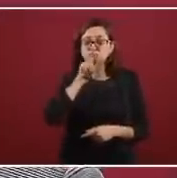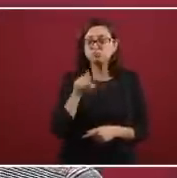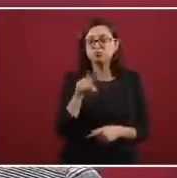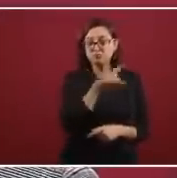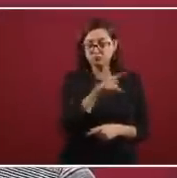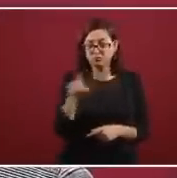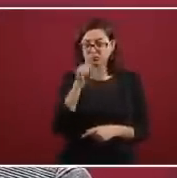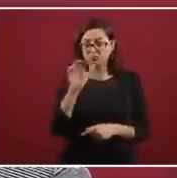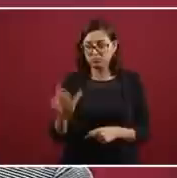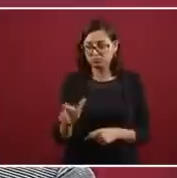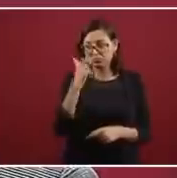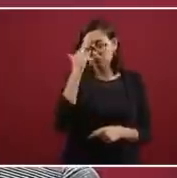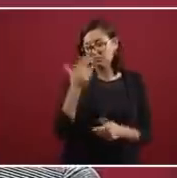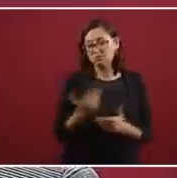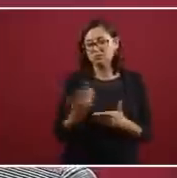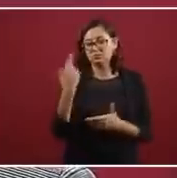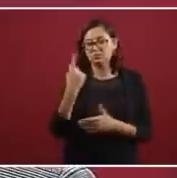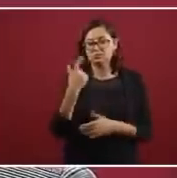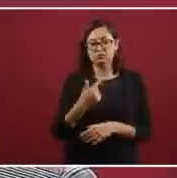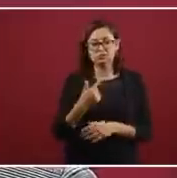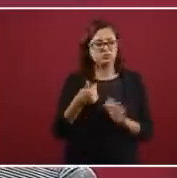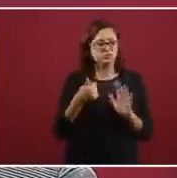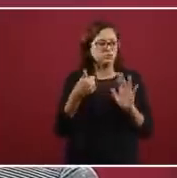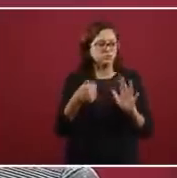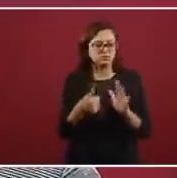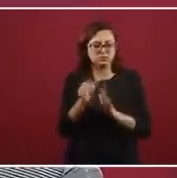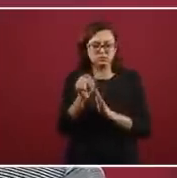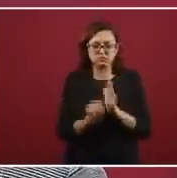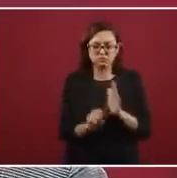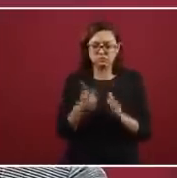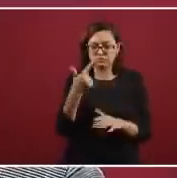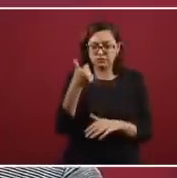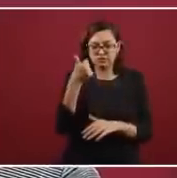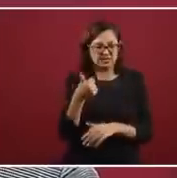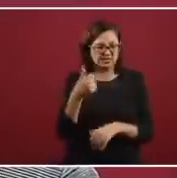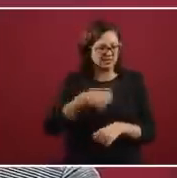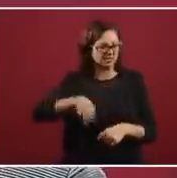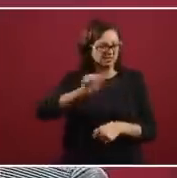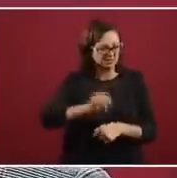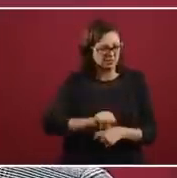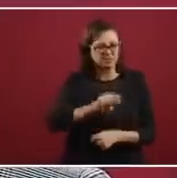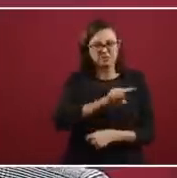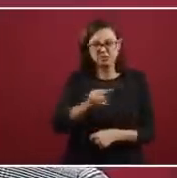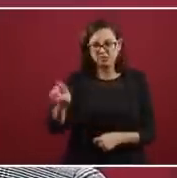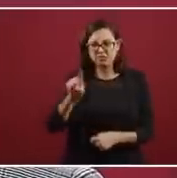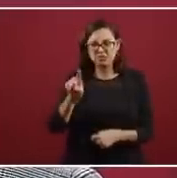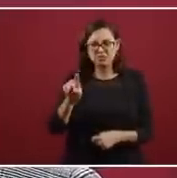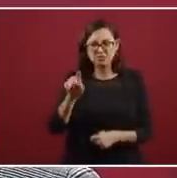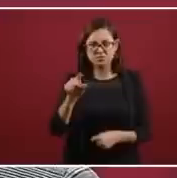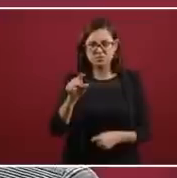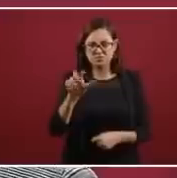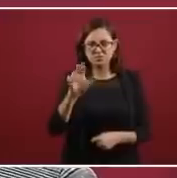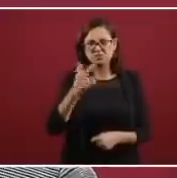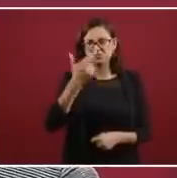que hace aproximadamente unas 6 semanas, un poquito más, teníamos un pico en el precio del